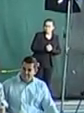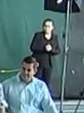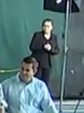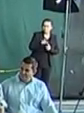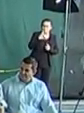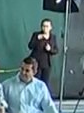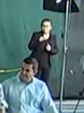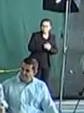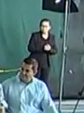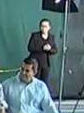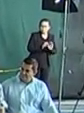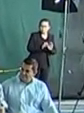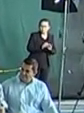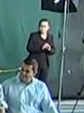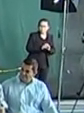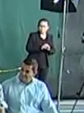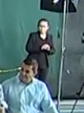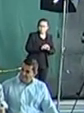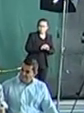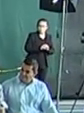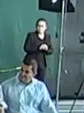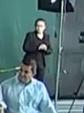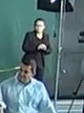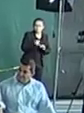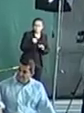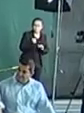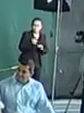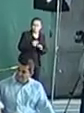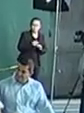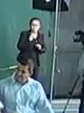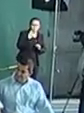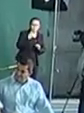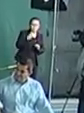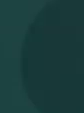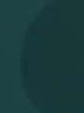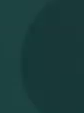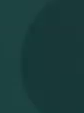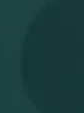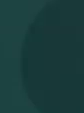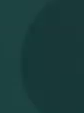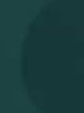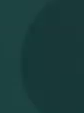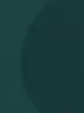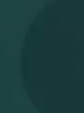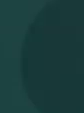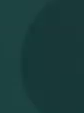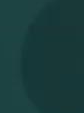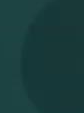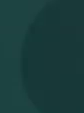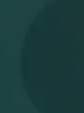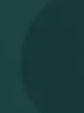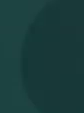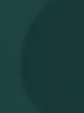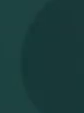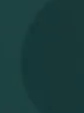No, y además yo no tengo injerencia en esos asuntos.